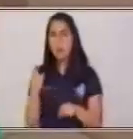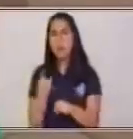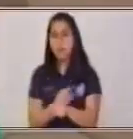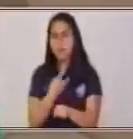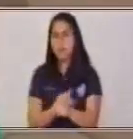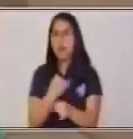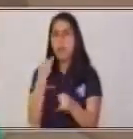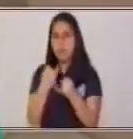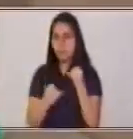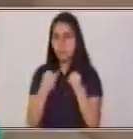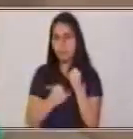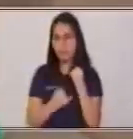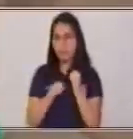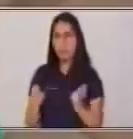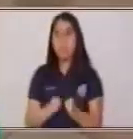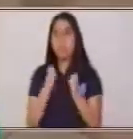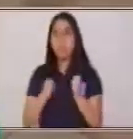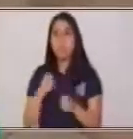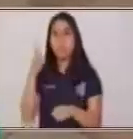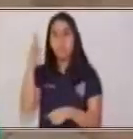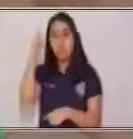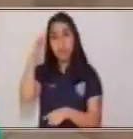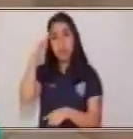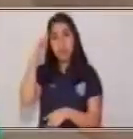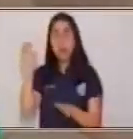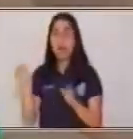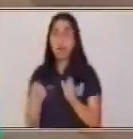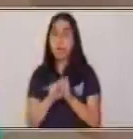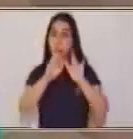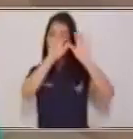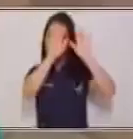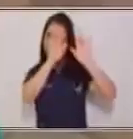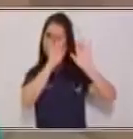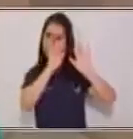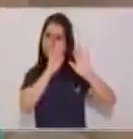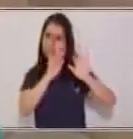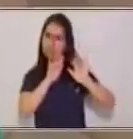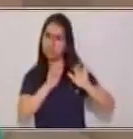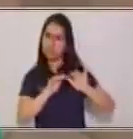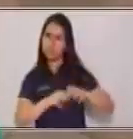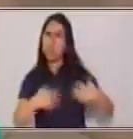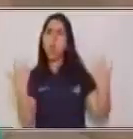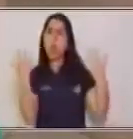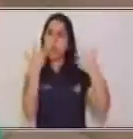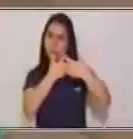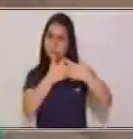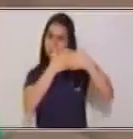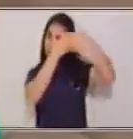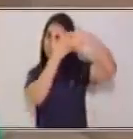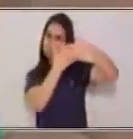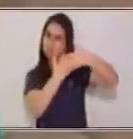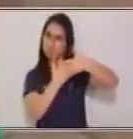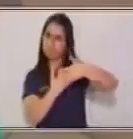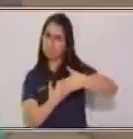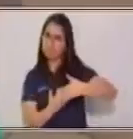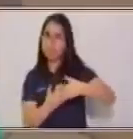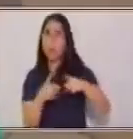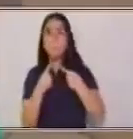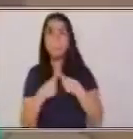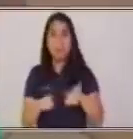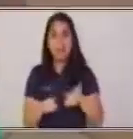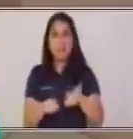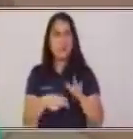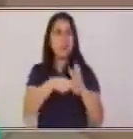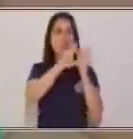deben estar unidos, entrelazados, pero evitar la repetición. Por ejemplo, en mi